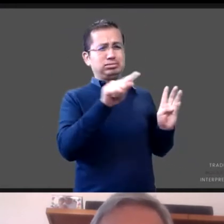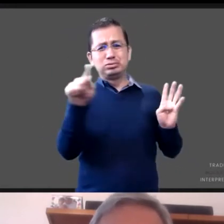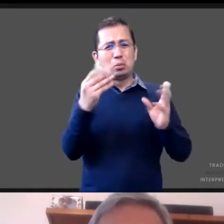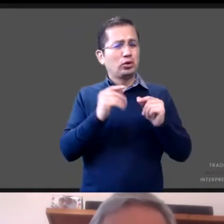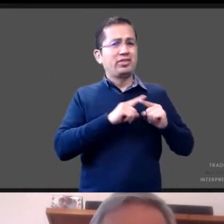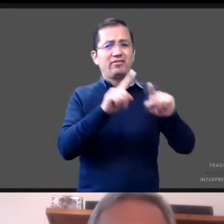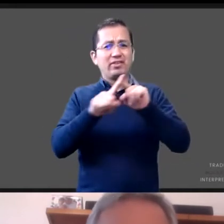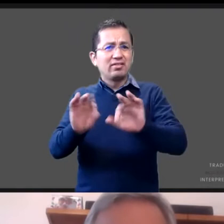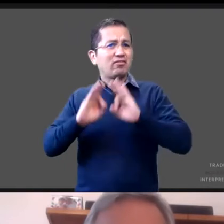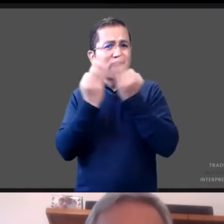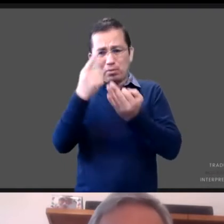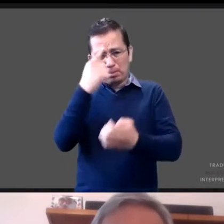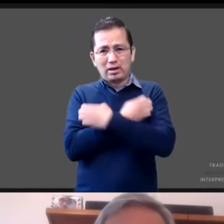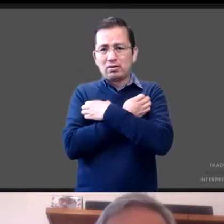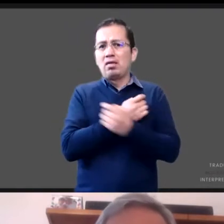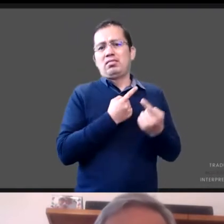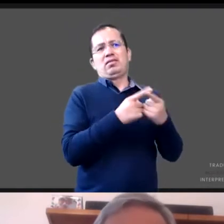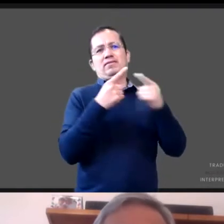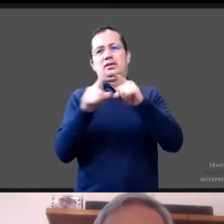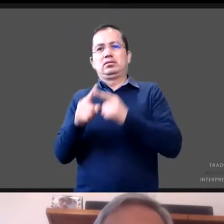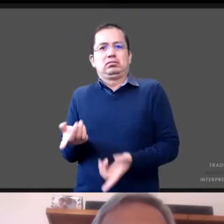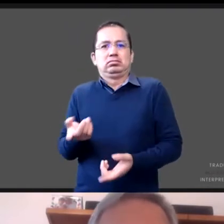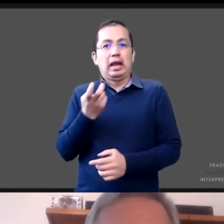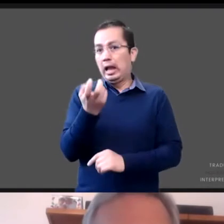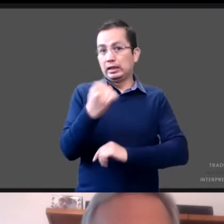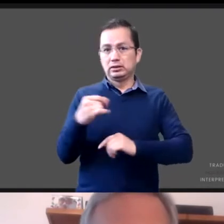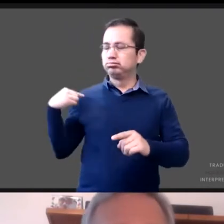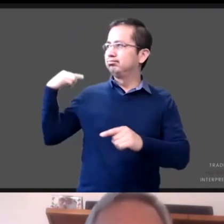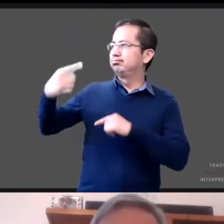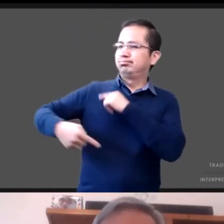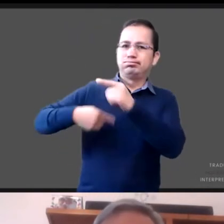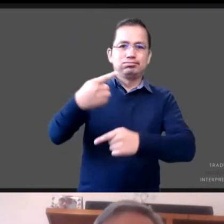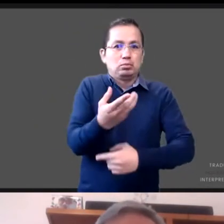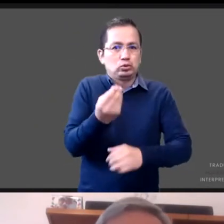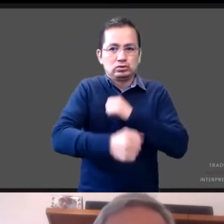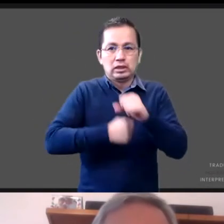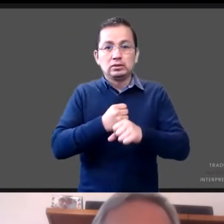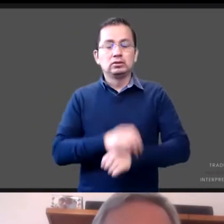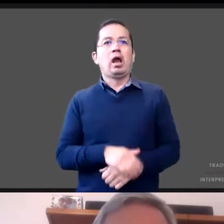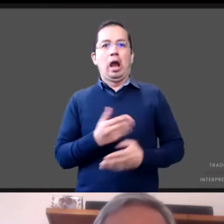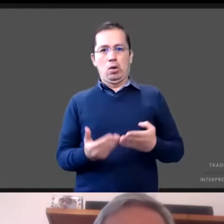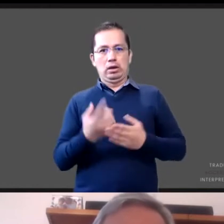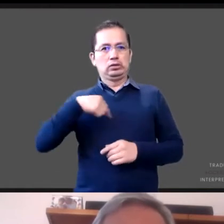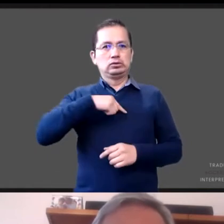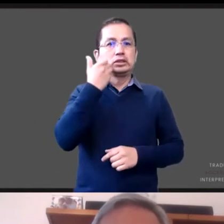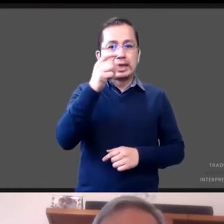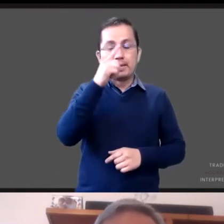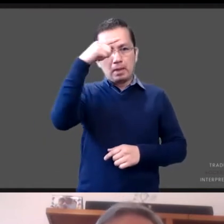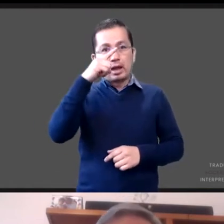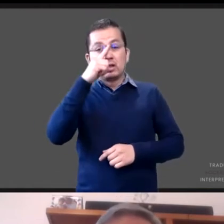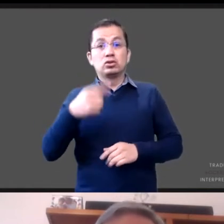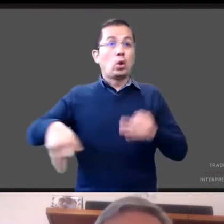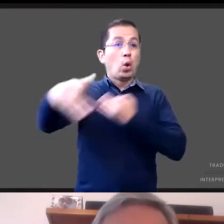brutal que hemos ido construyendo durante muchos años. Cuando queremos tener una respuesta al unísono, pues es prácticamente imposible, porque